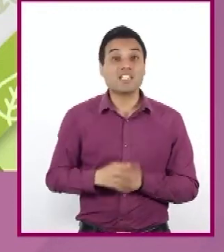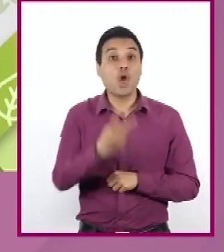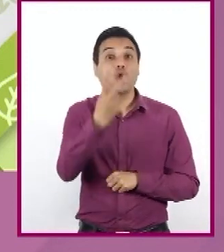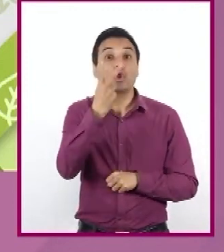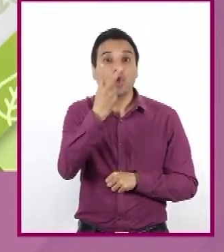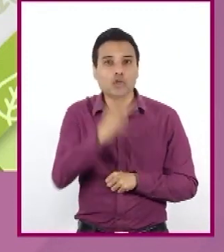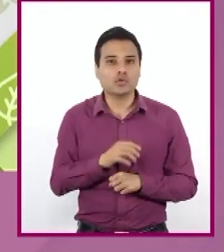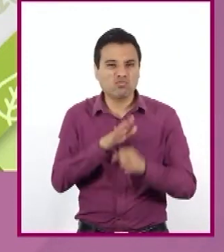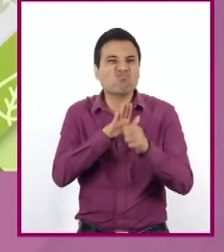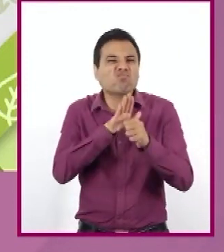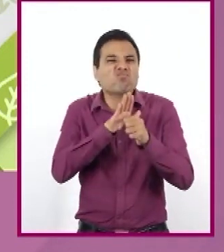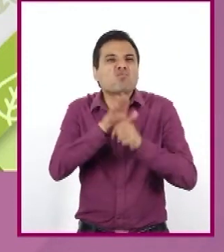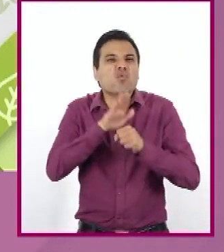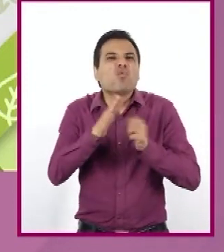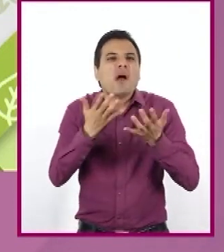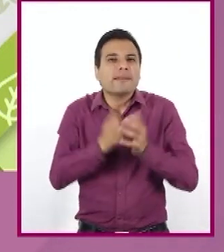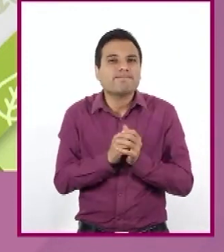son?